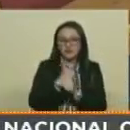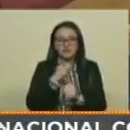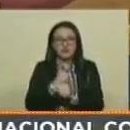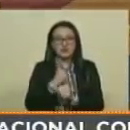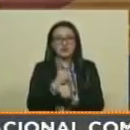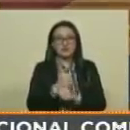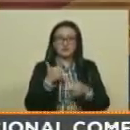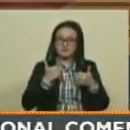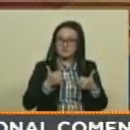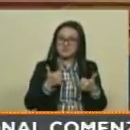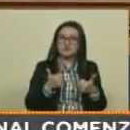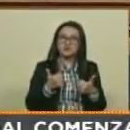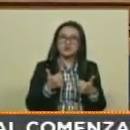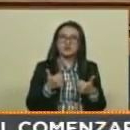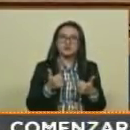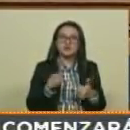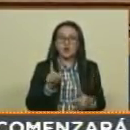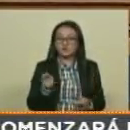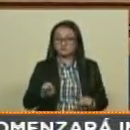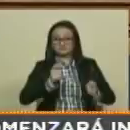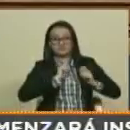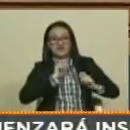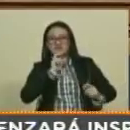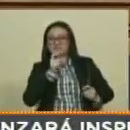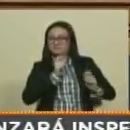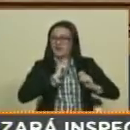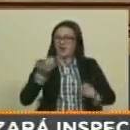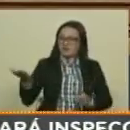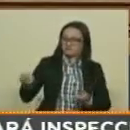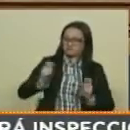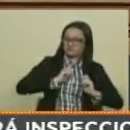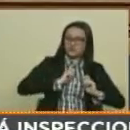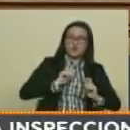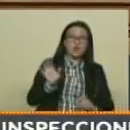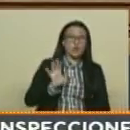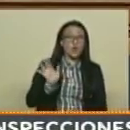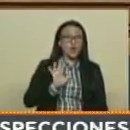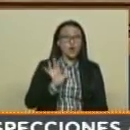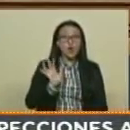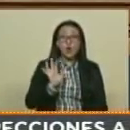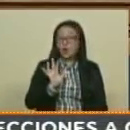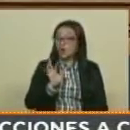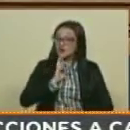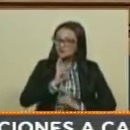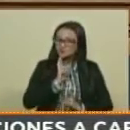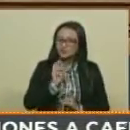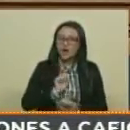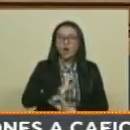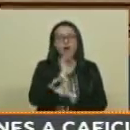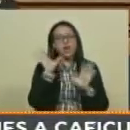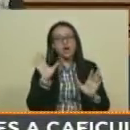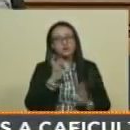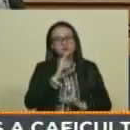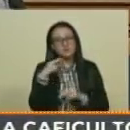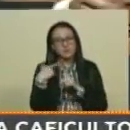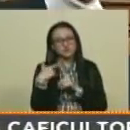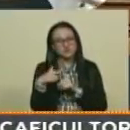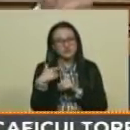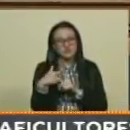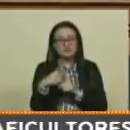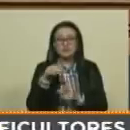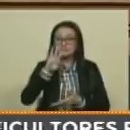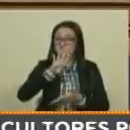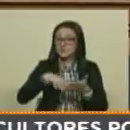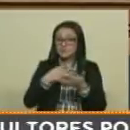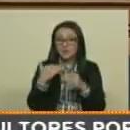logra no porque te designó tal o cual, no. Se logra con resultados claros. La matemática no